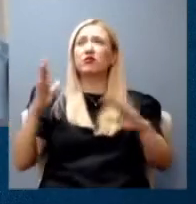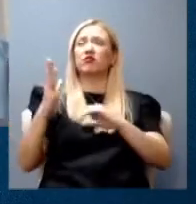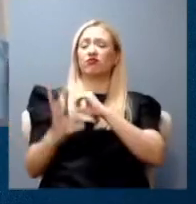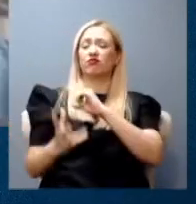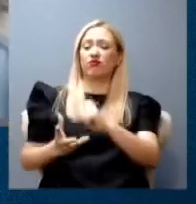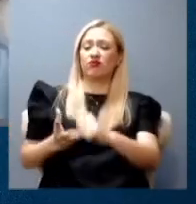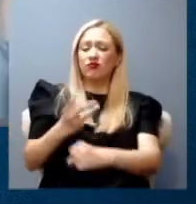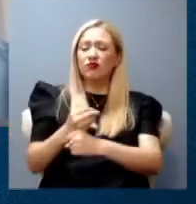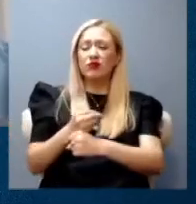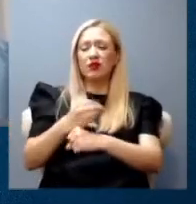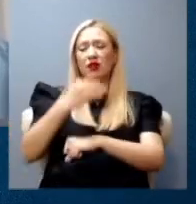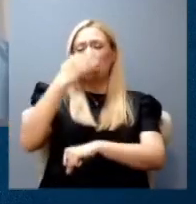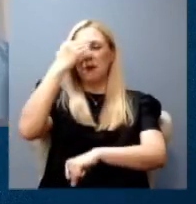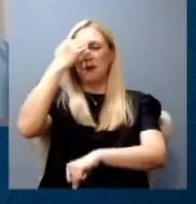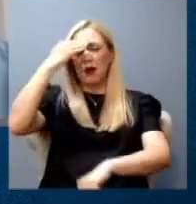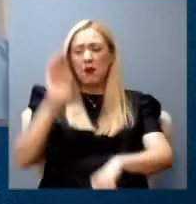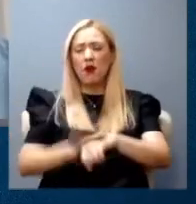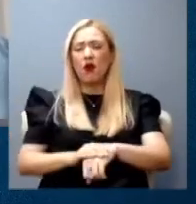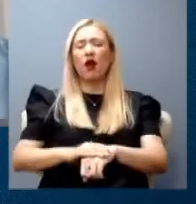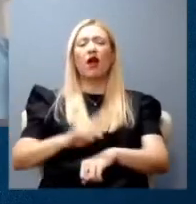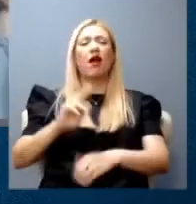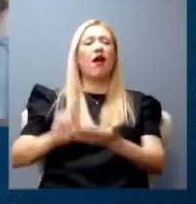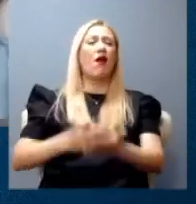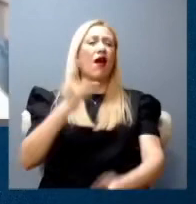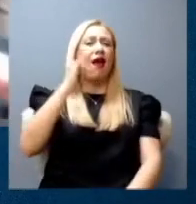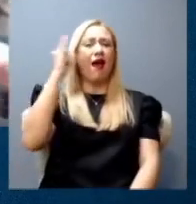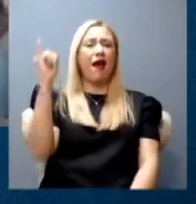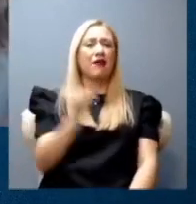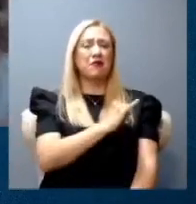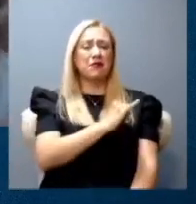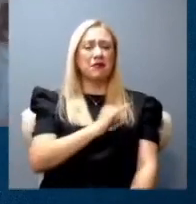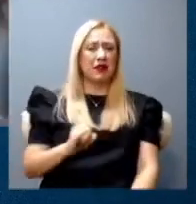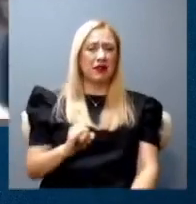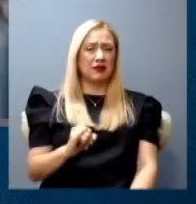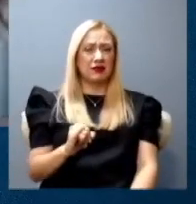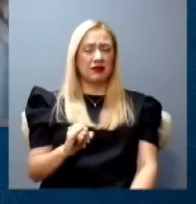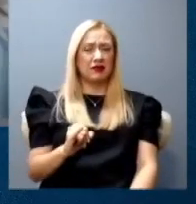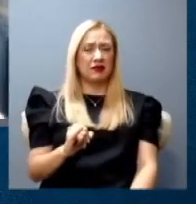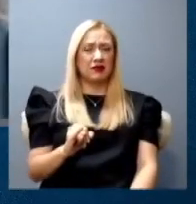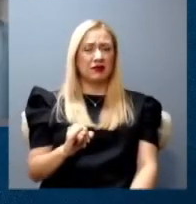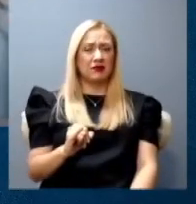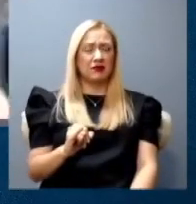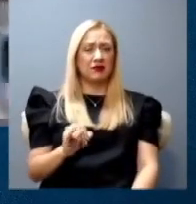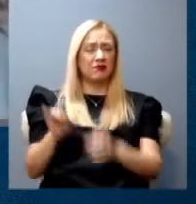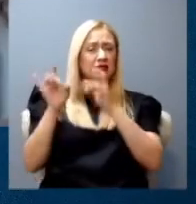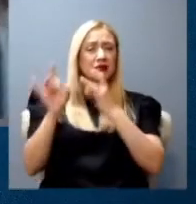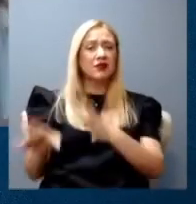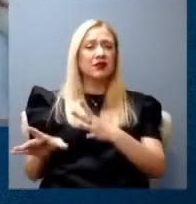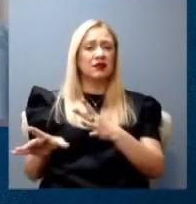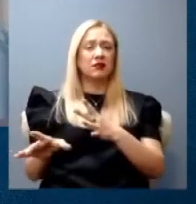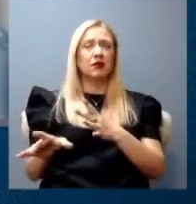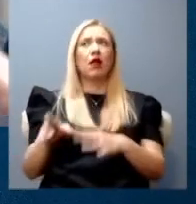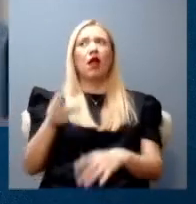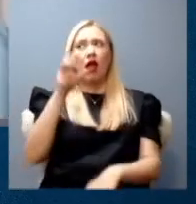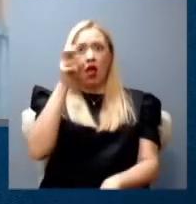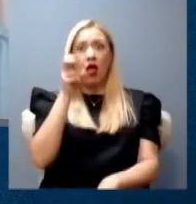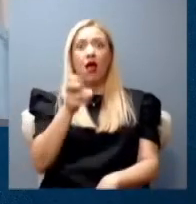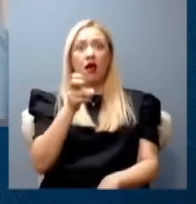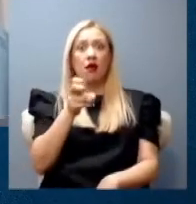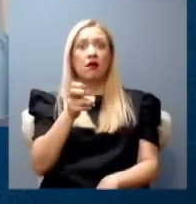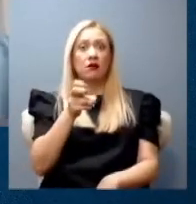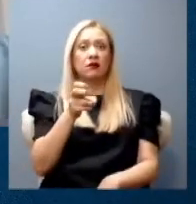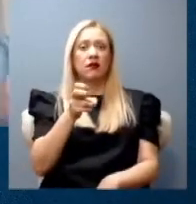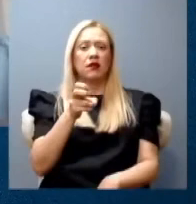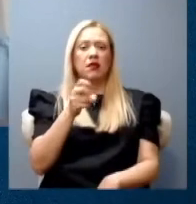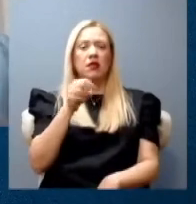Andrés, por garantías de no repetición, y un Estado que, y sería la segunda condición, que